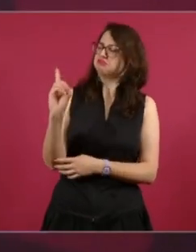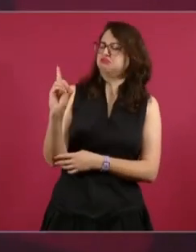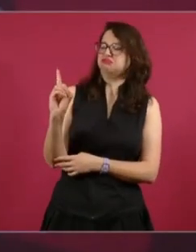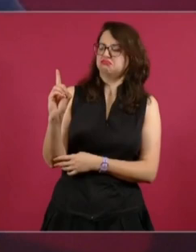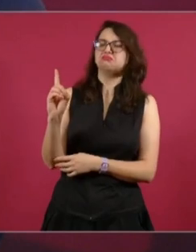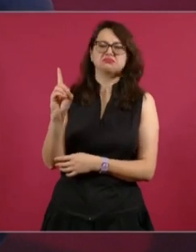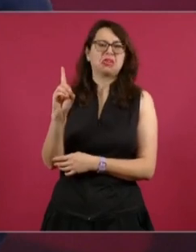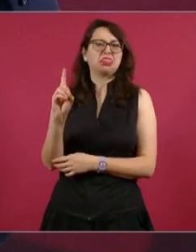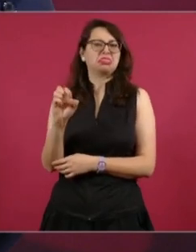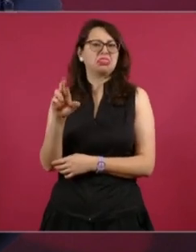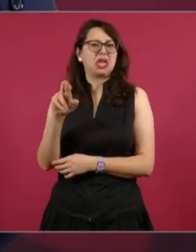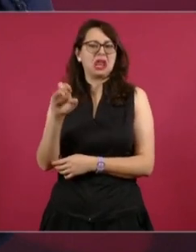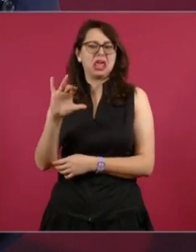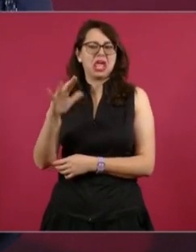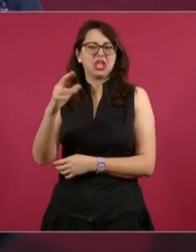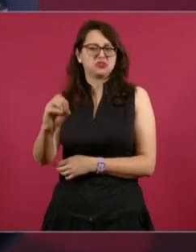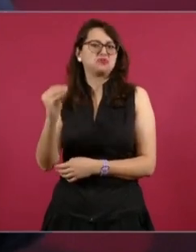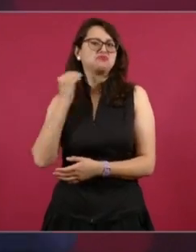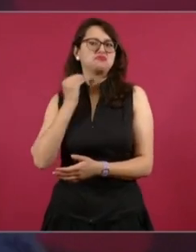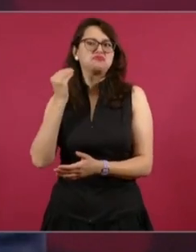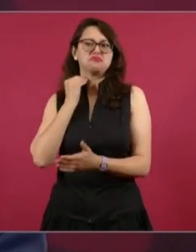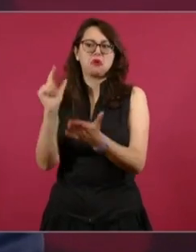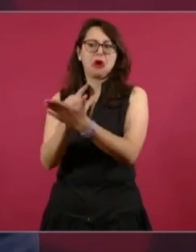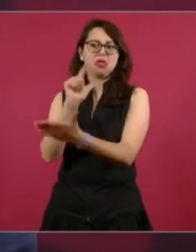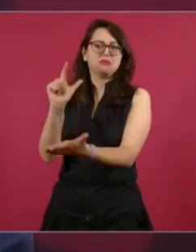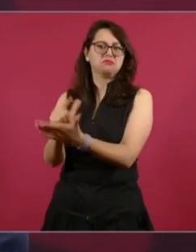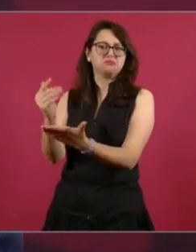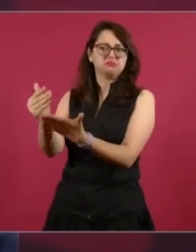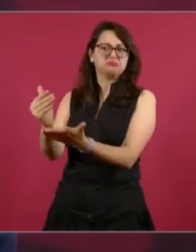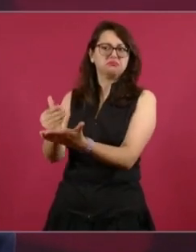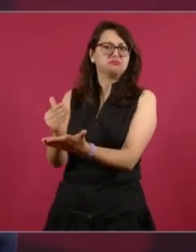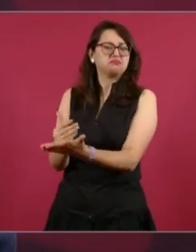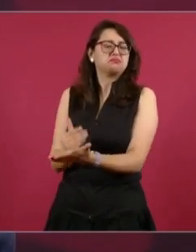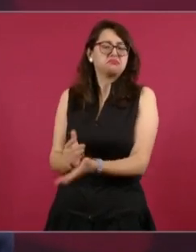porque en muchos casos es la Suprema Corte